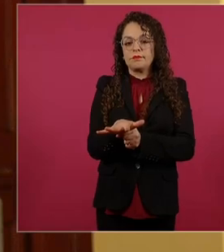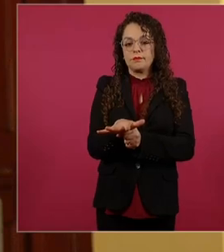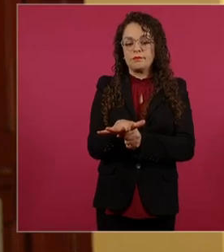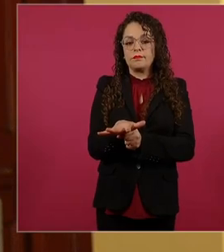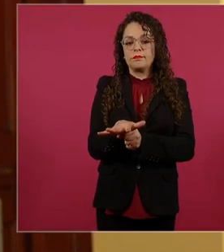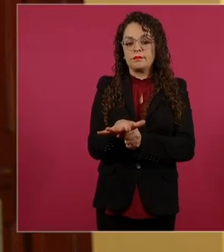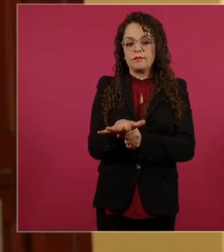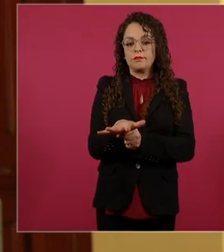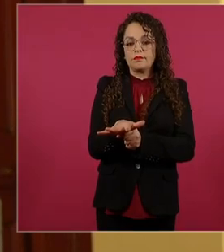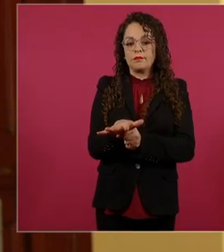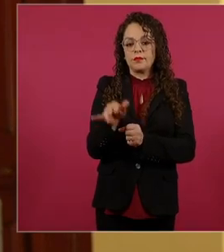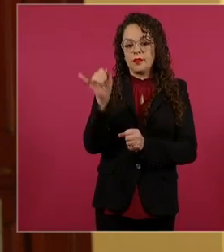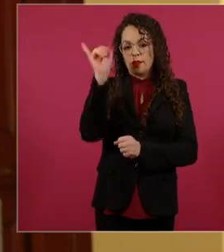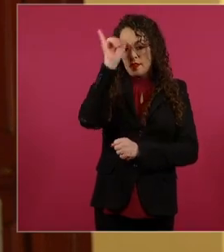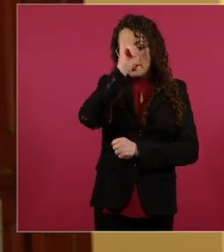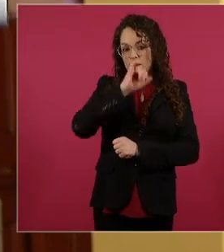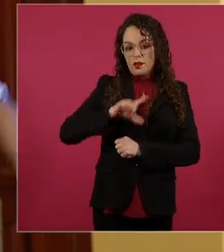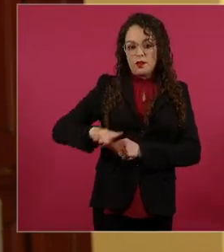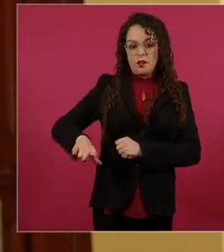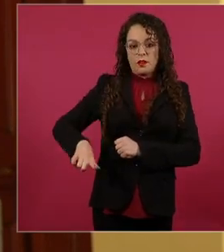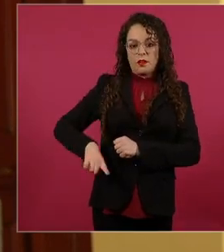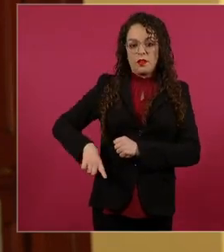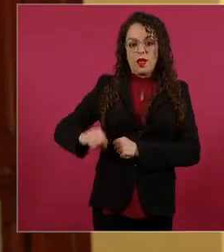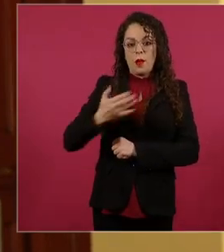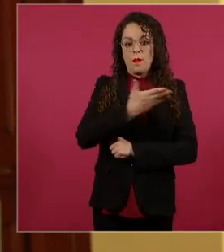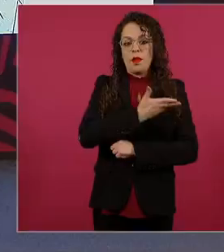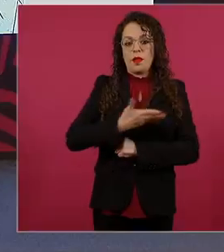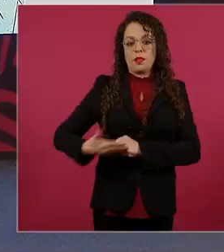y la jefatura de gobierno de la Ciudad de México